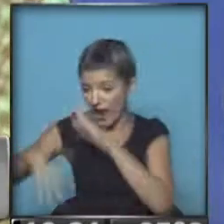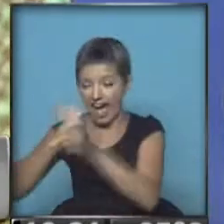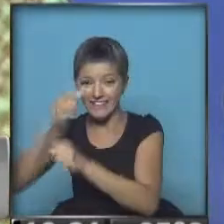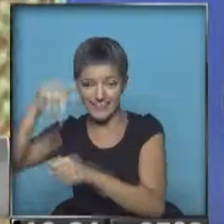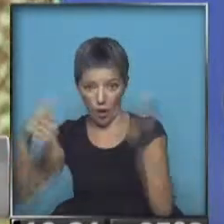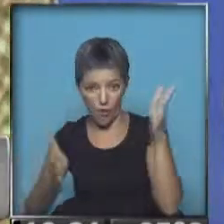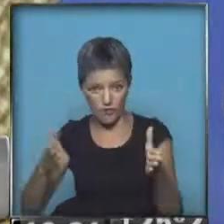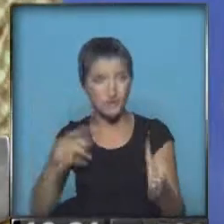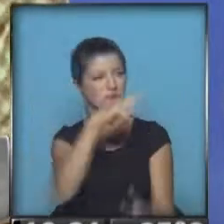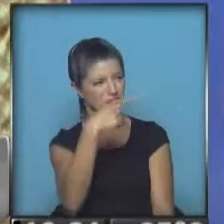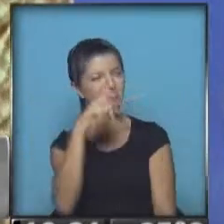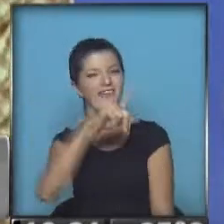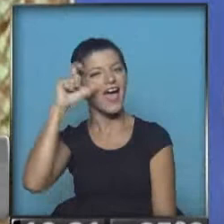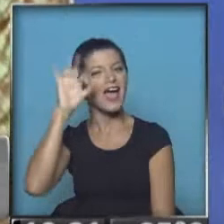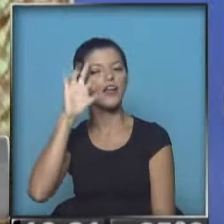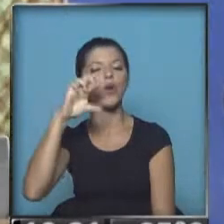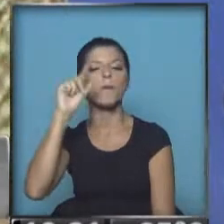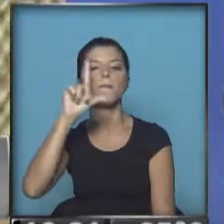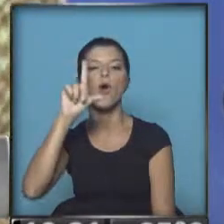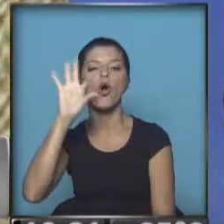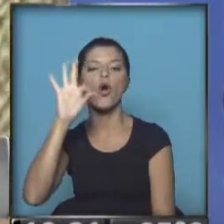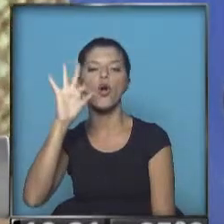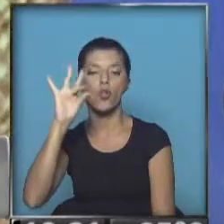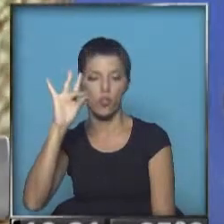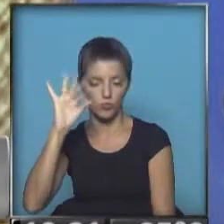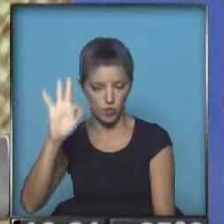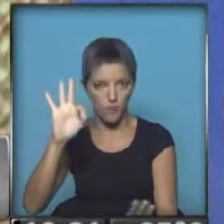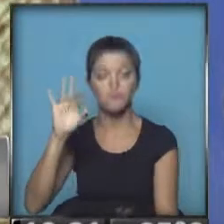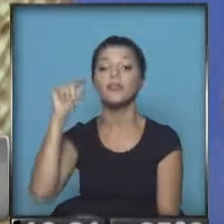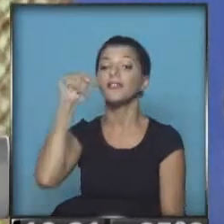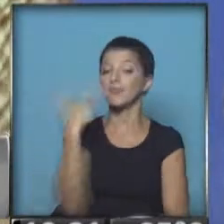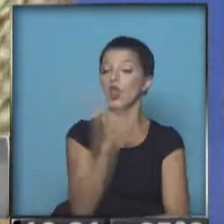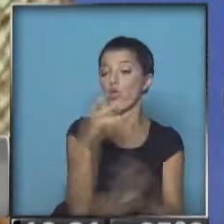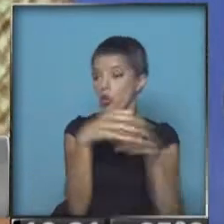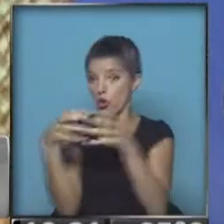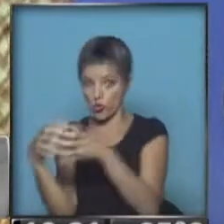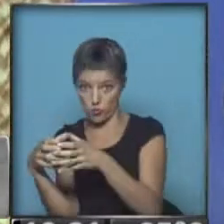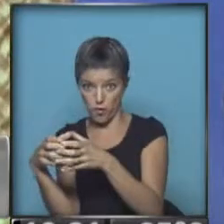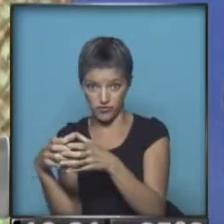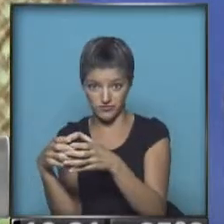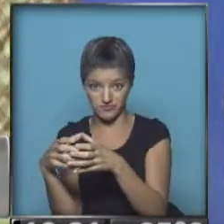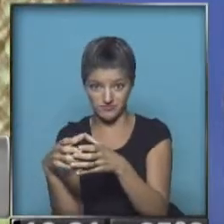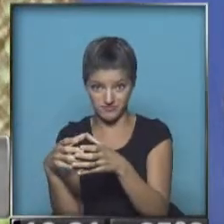decía Leopoldo, los dos partidos que signaron el enfrentamiento prácticamente